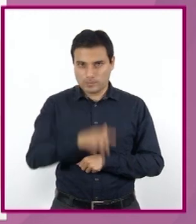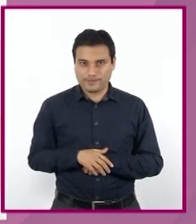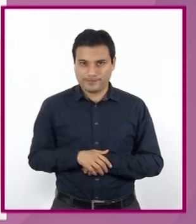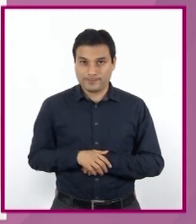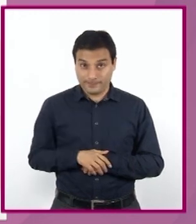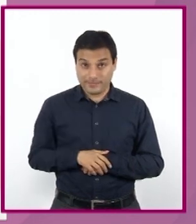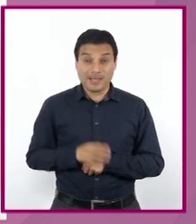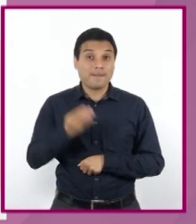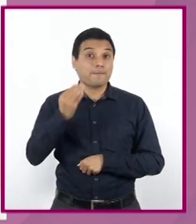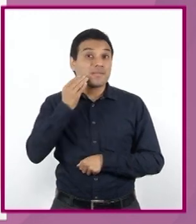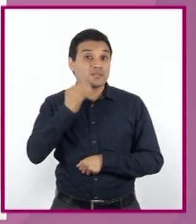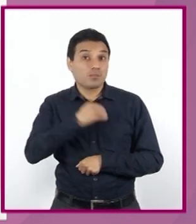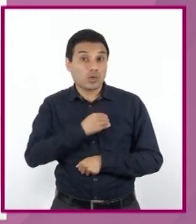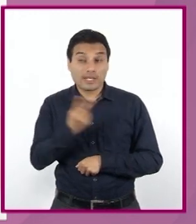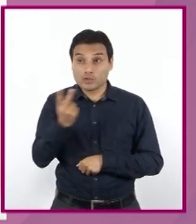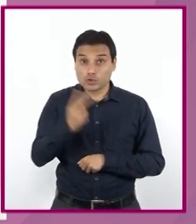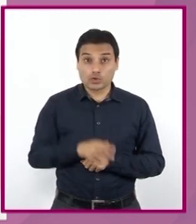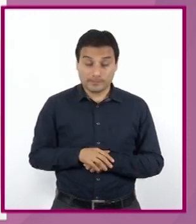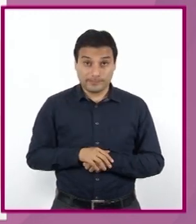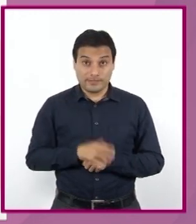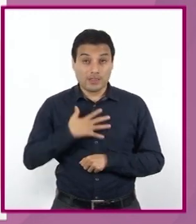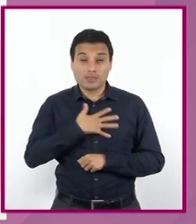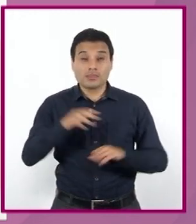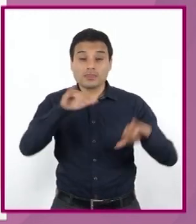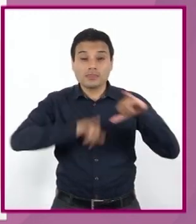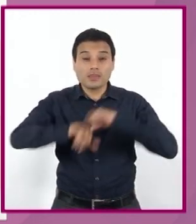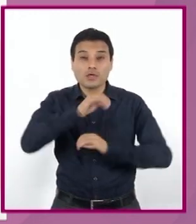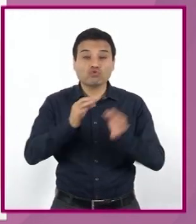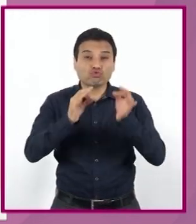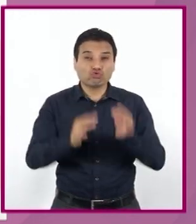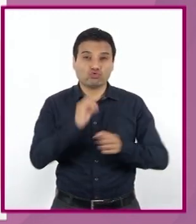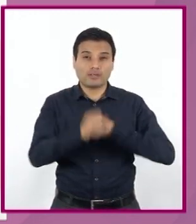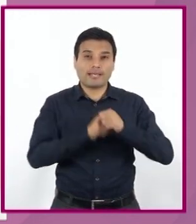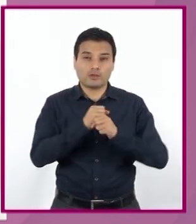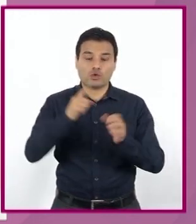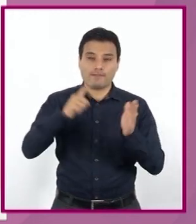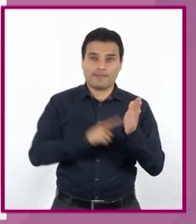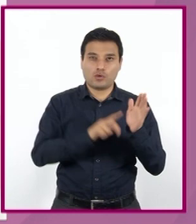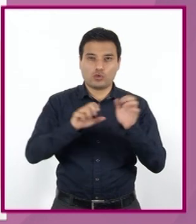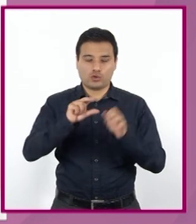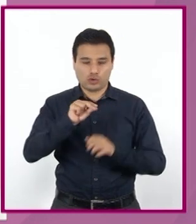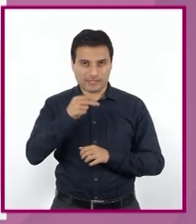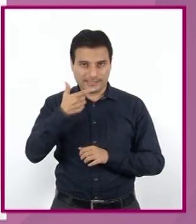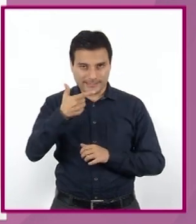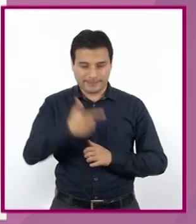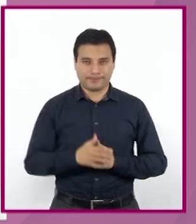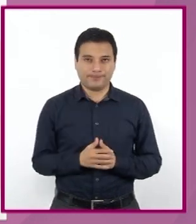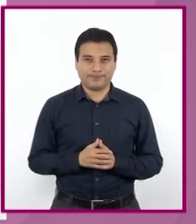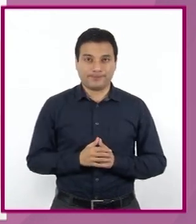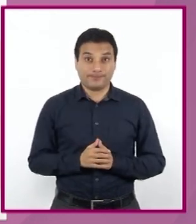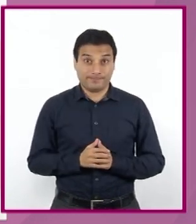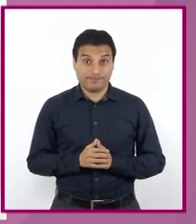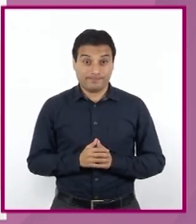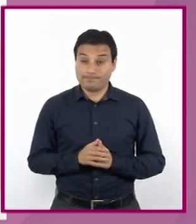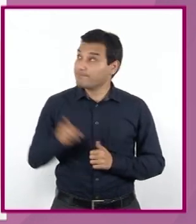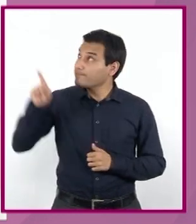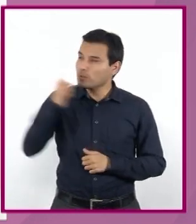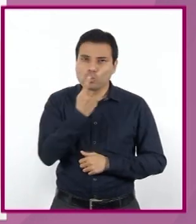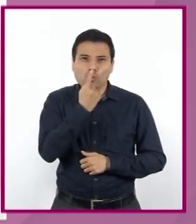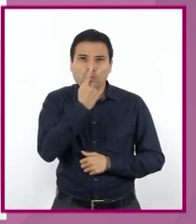Morley realizaron su experimento en 1887. ¿Ya tienen su